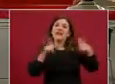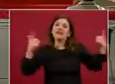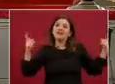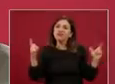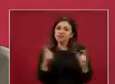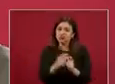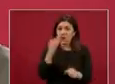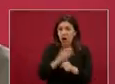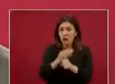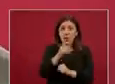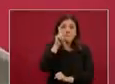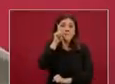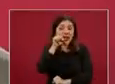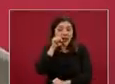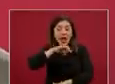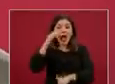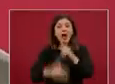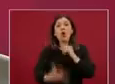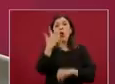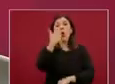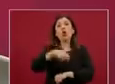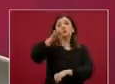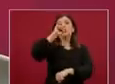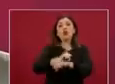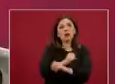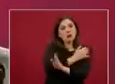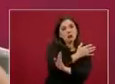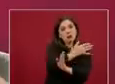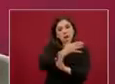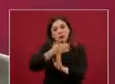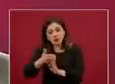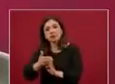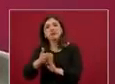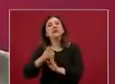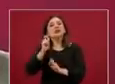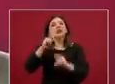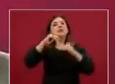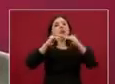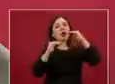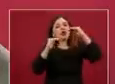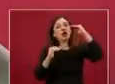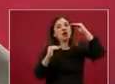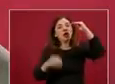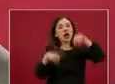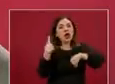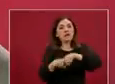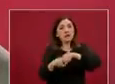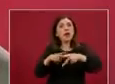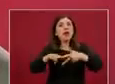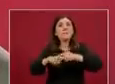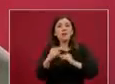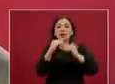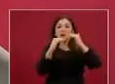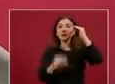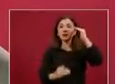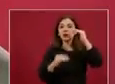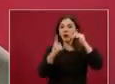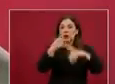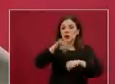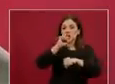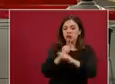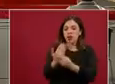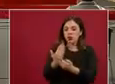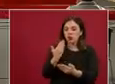Llevamos ya, mañana se cumplirán las 8 semanas consecutivas de descenso de la epidemia, que empezó a descender desde la última